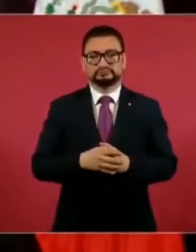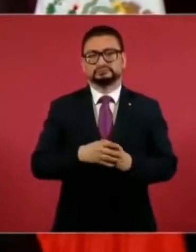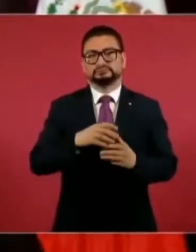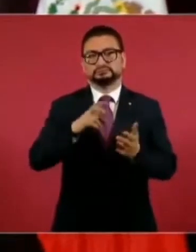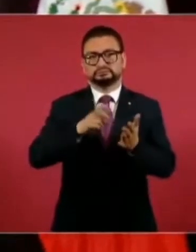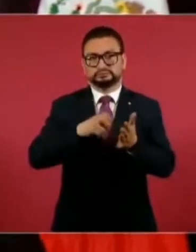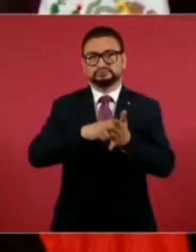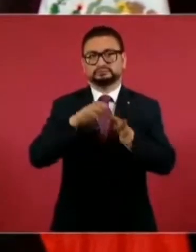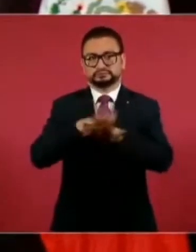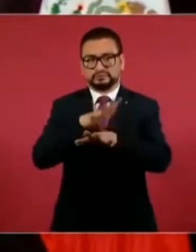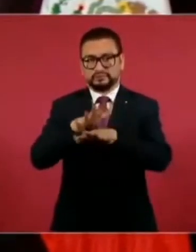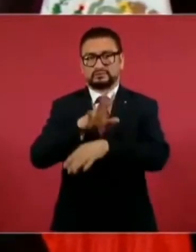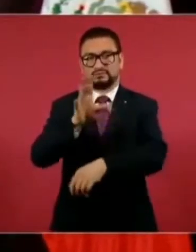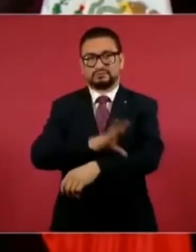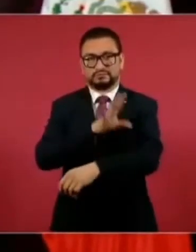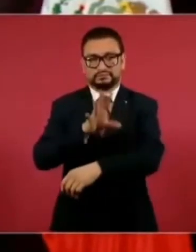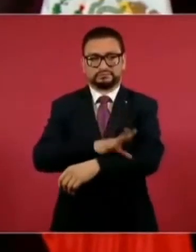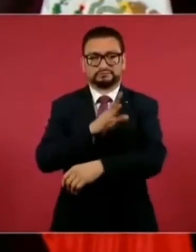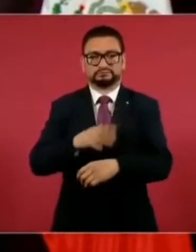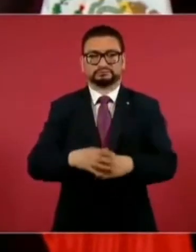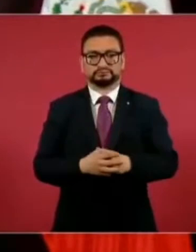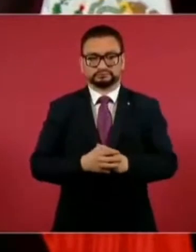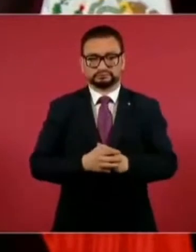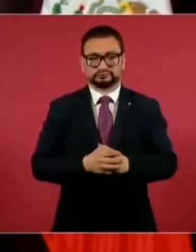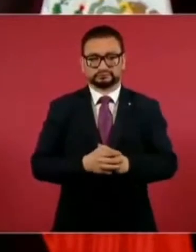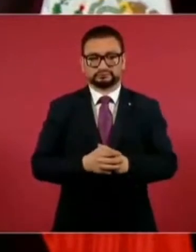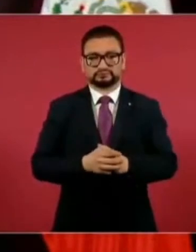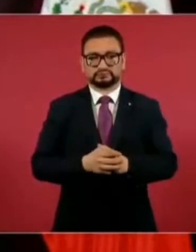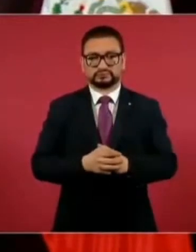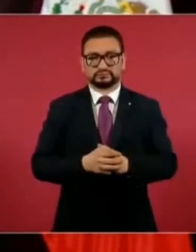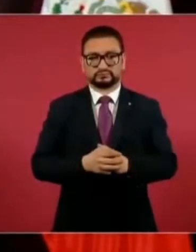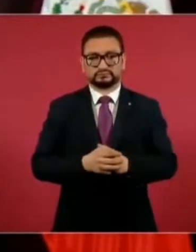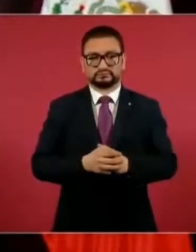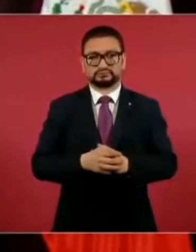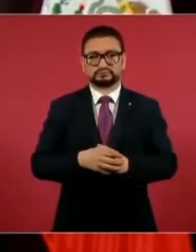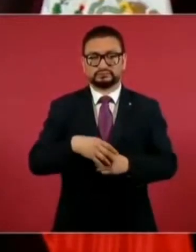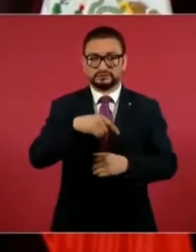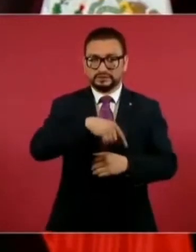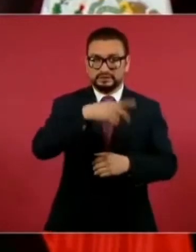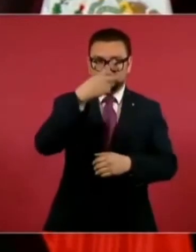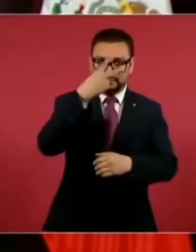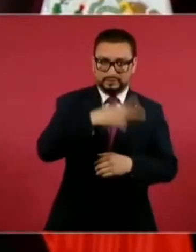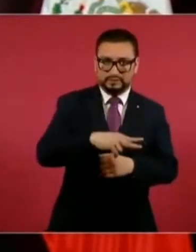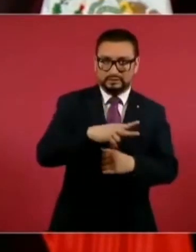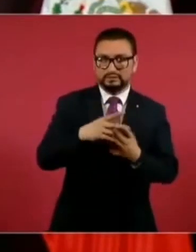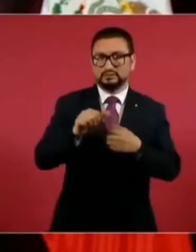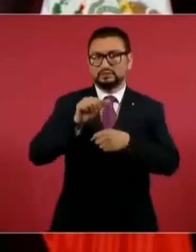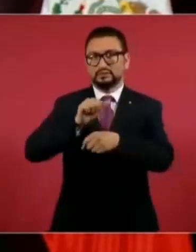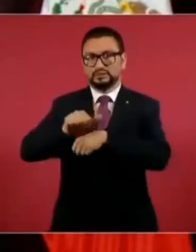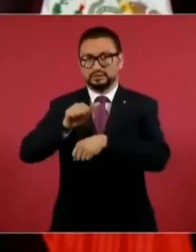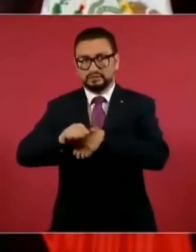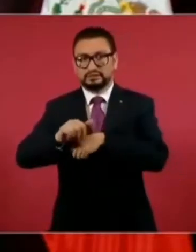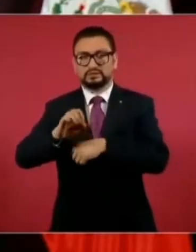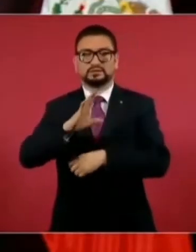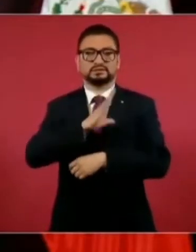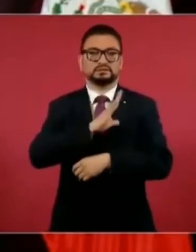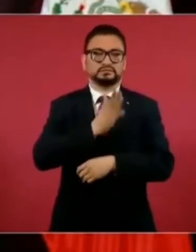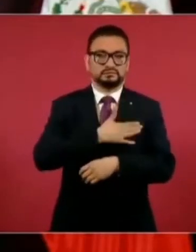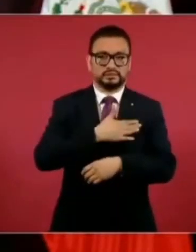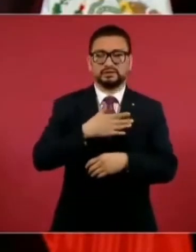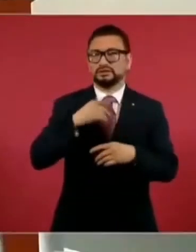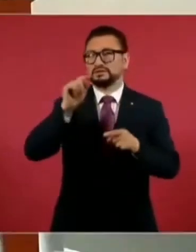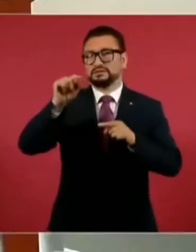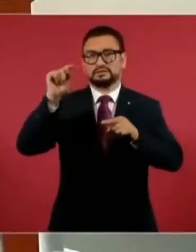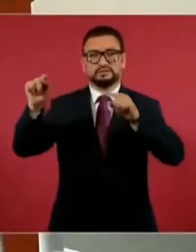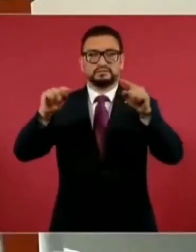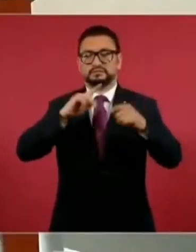reforma energética. Era en México y en Argentina y en España y en cualquier